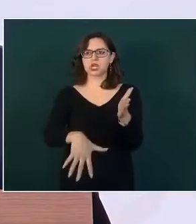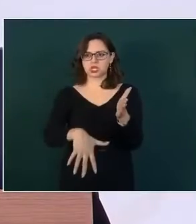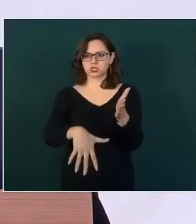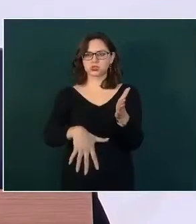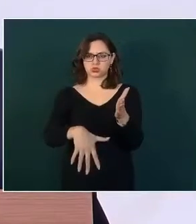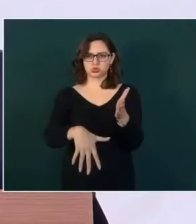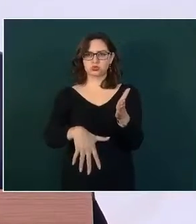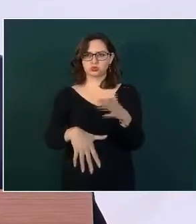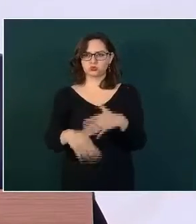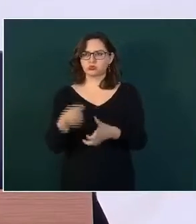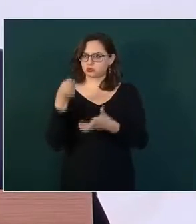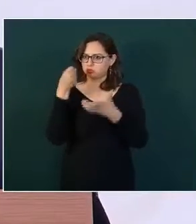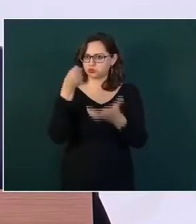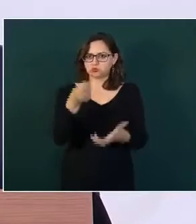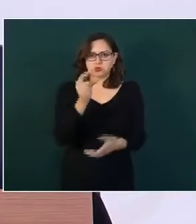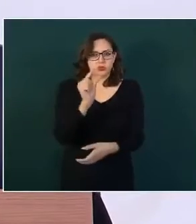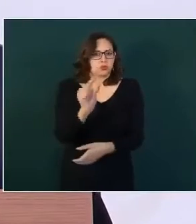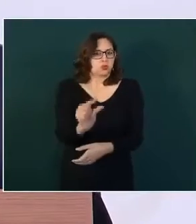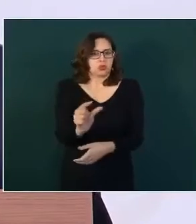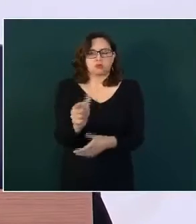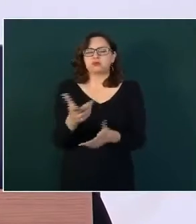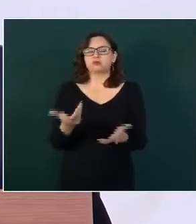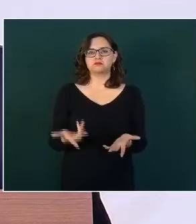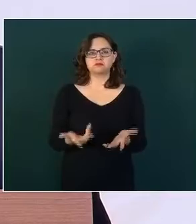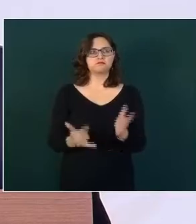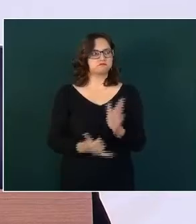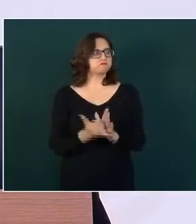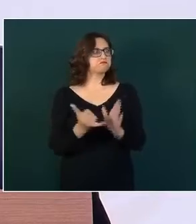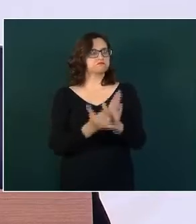con muy poco presupuesto.